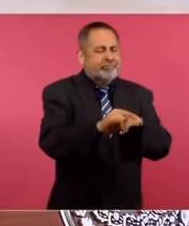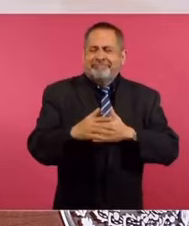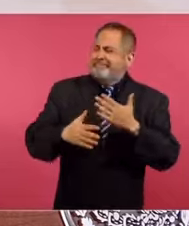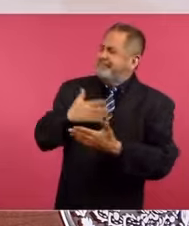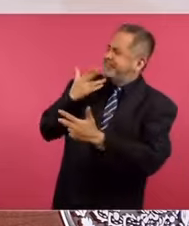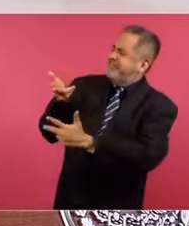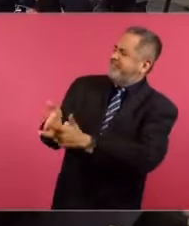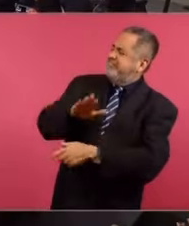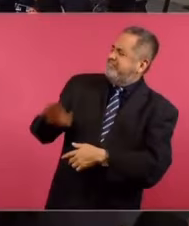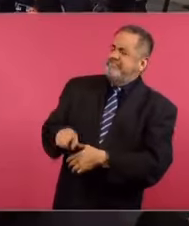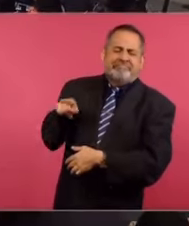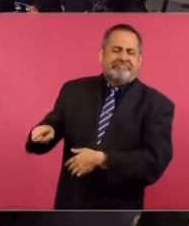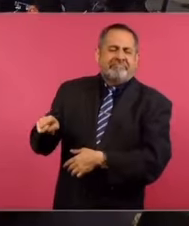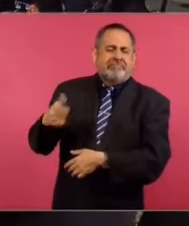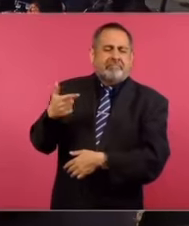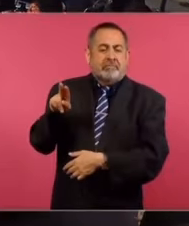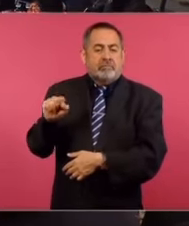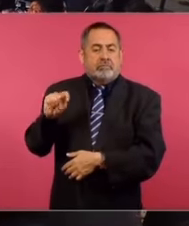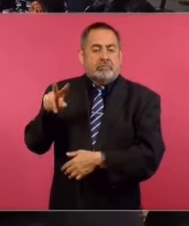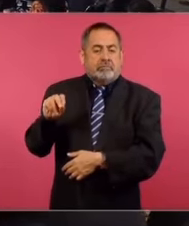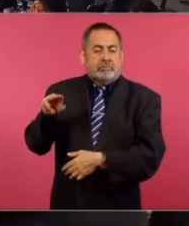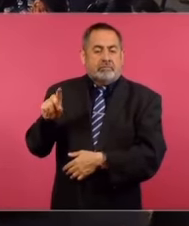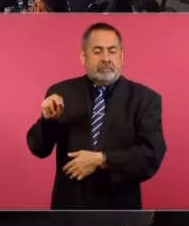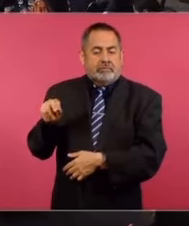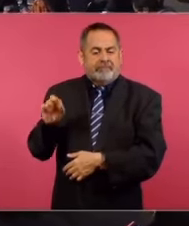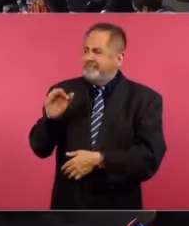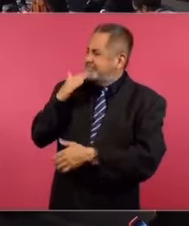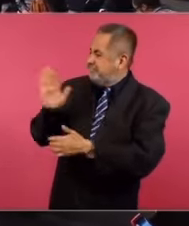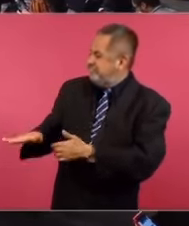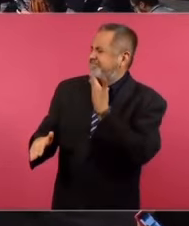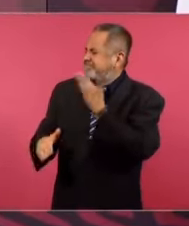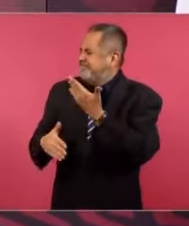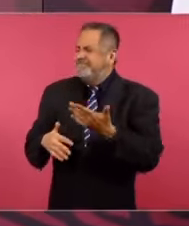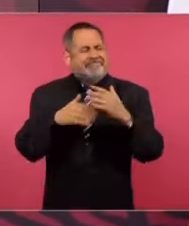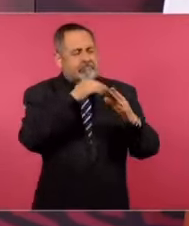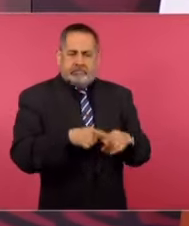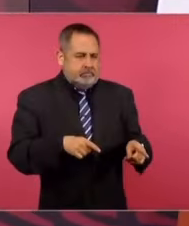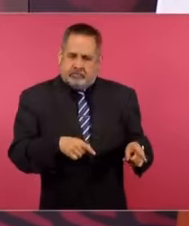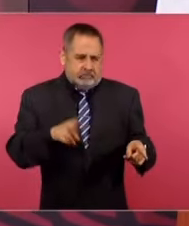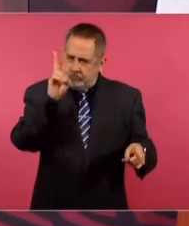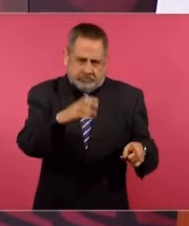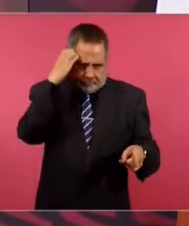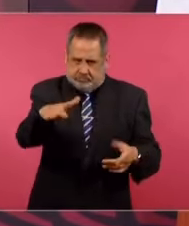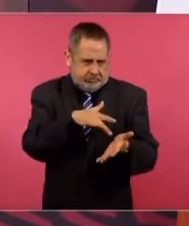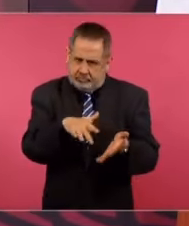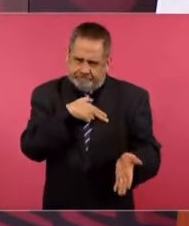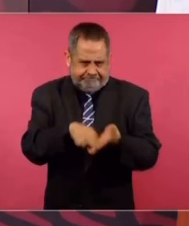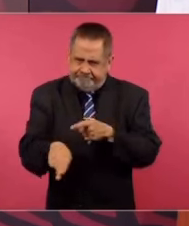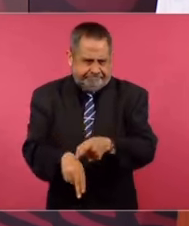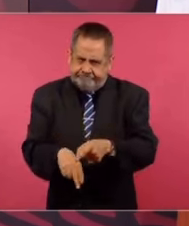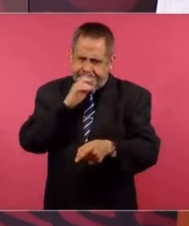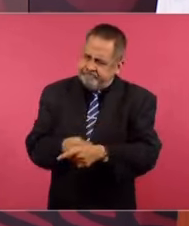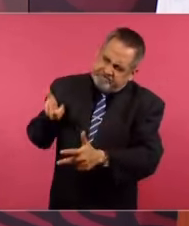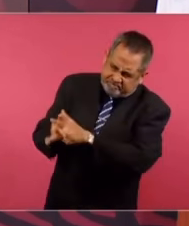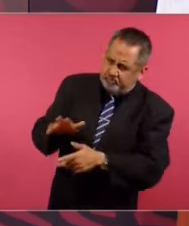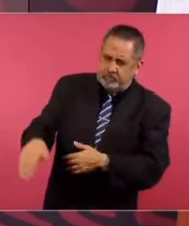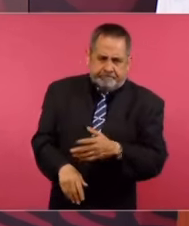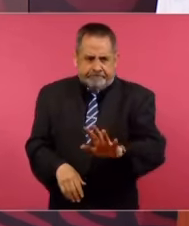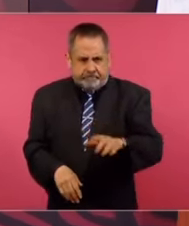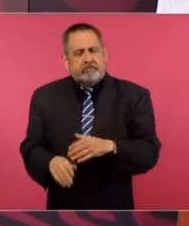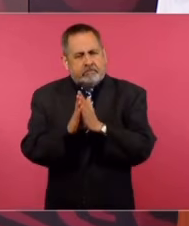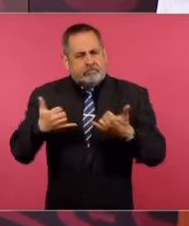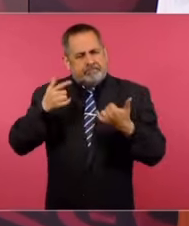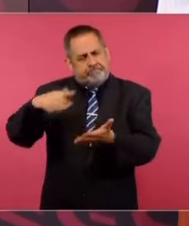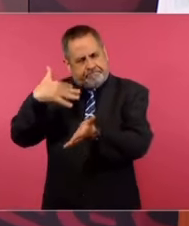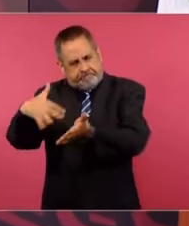el asesinato de Gustavo Madero, que fue un asesinato vil, cruel. Algo que sí lo recomiendo a los